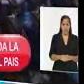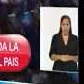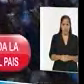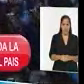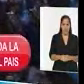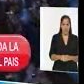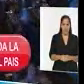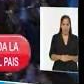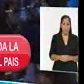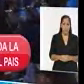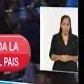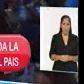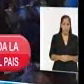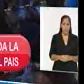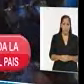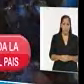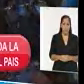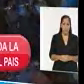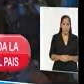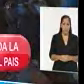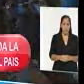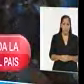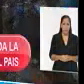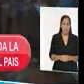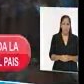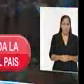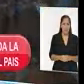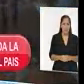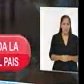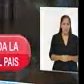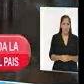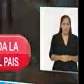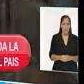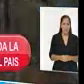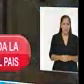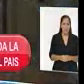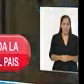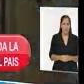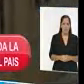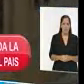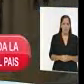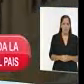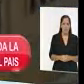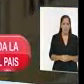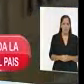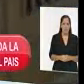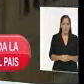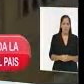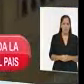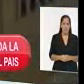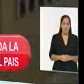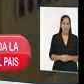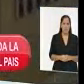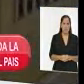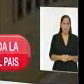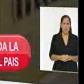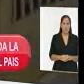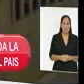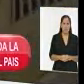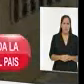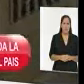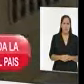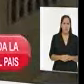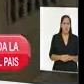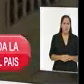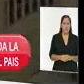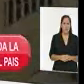partidos alternan, si la gente puede elegir, si el voto puede ser un voto que premie o que castigue en función de lo que hacen los que